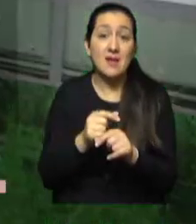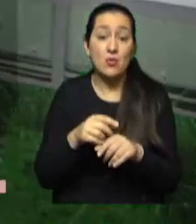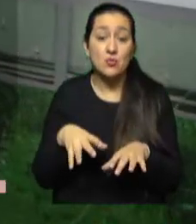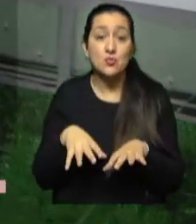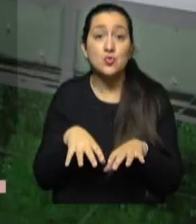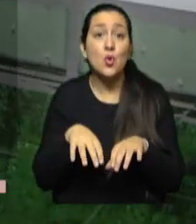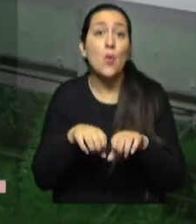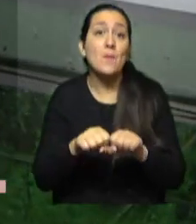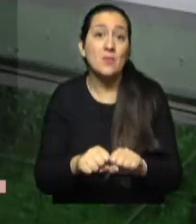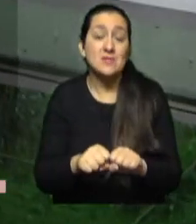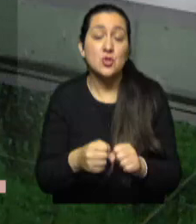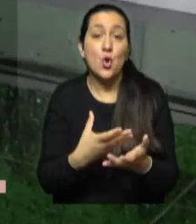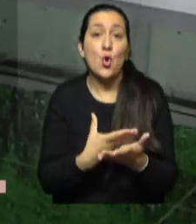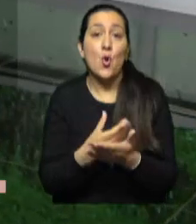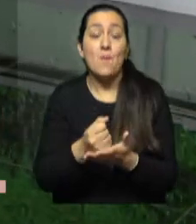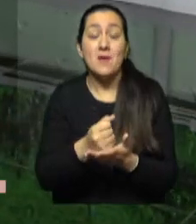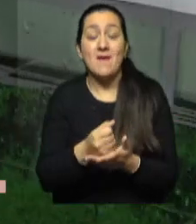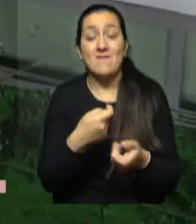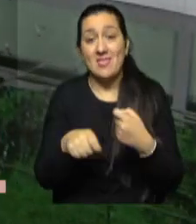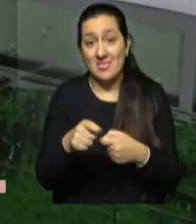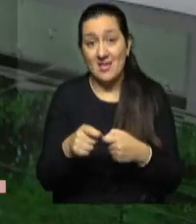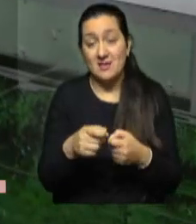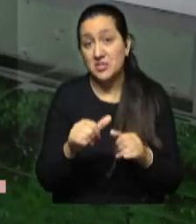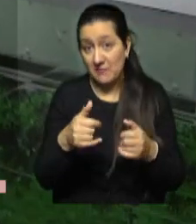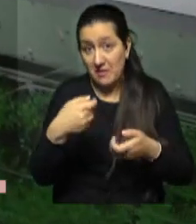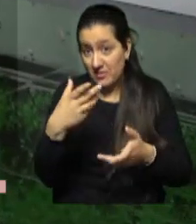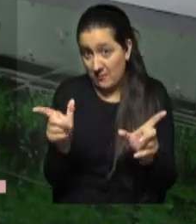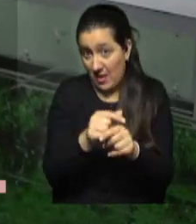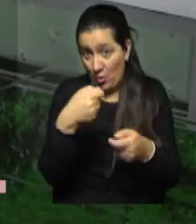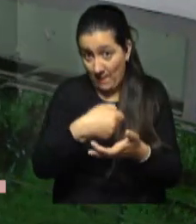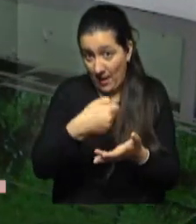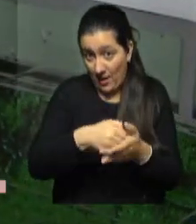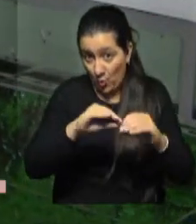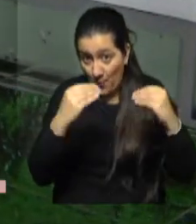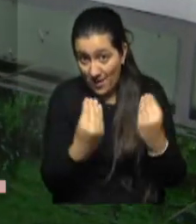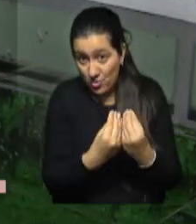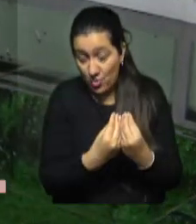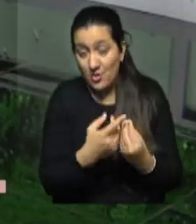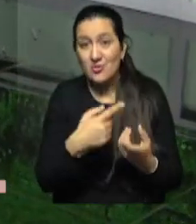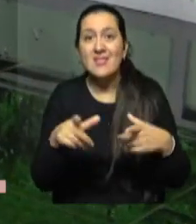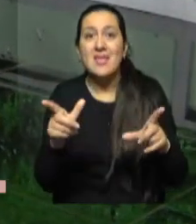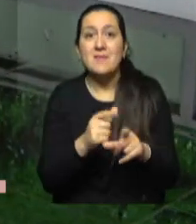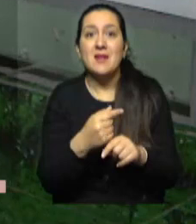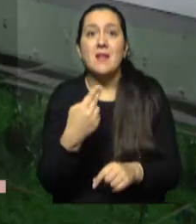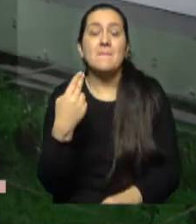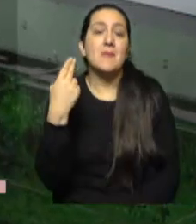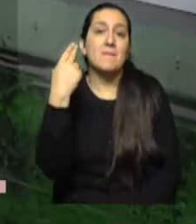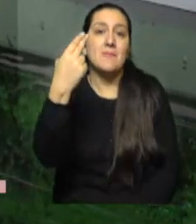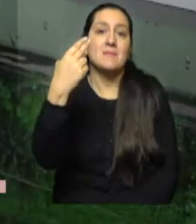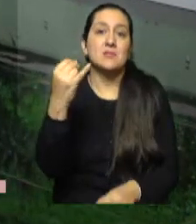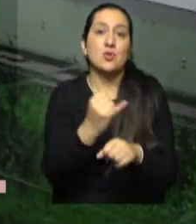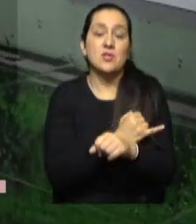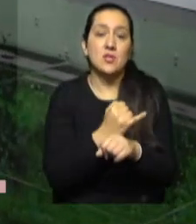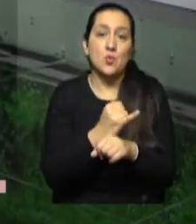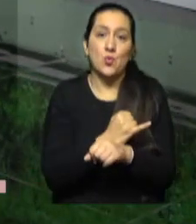ya no era más promitente comprador era propietario termina de comprar y le pide permiso al instituto cosa que es correcto para